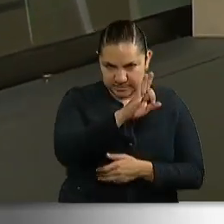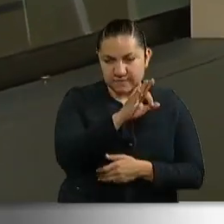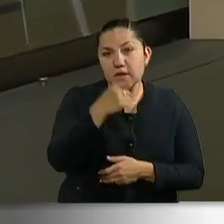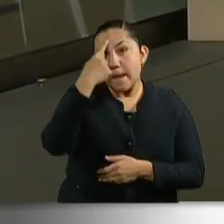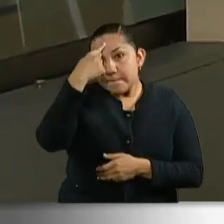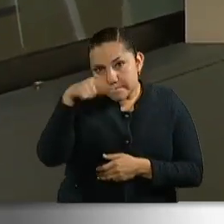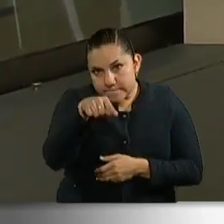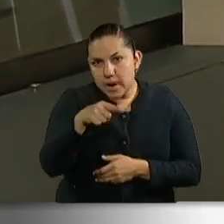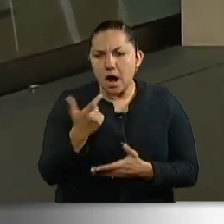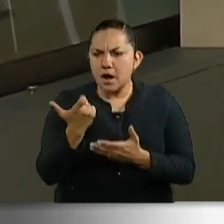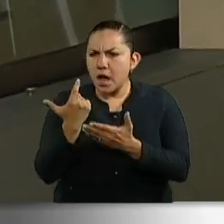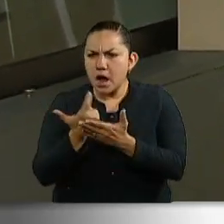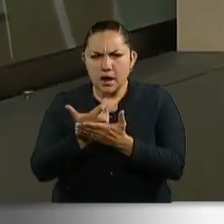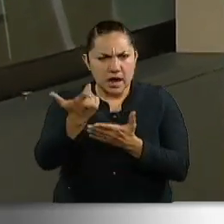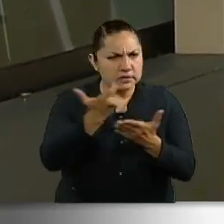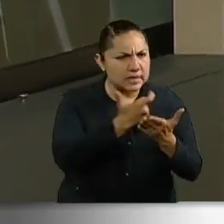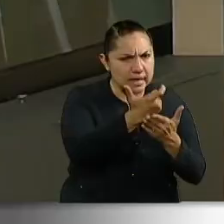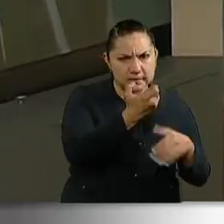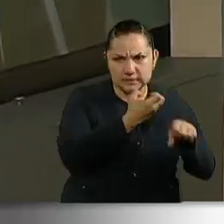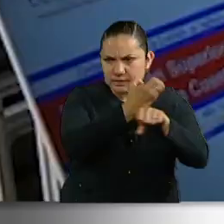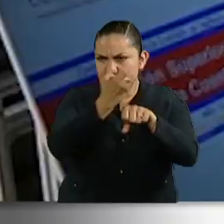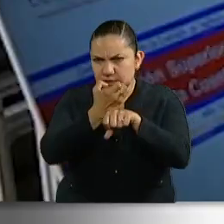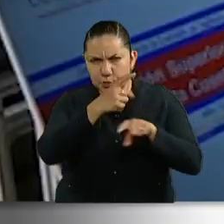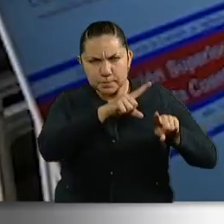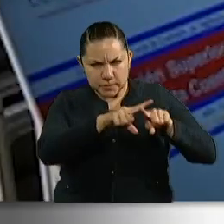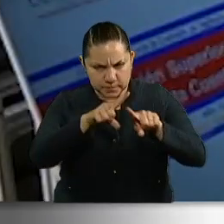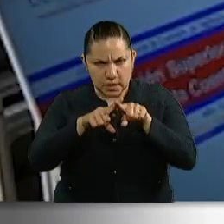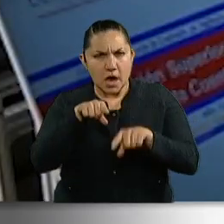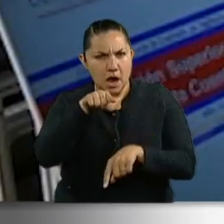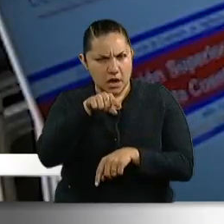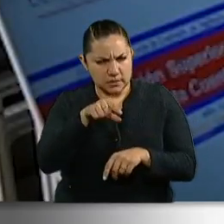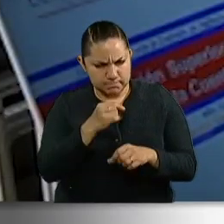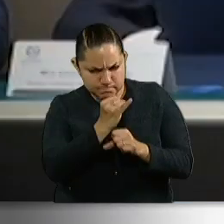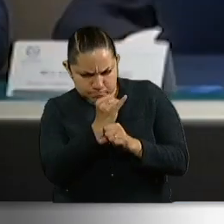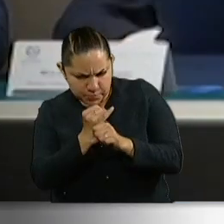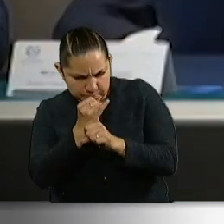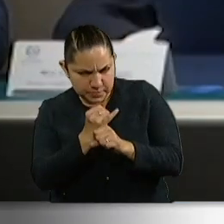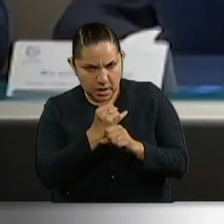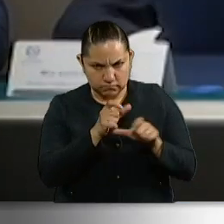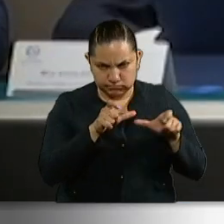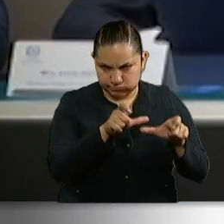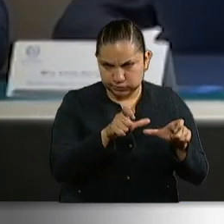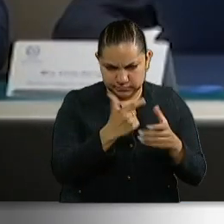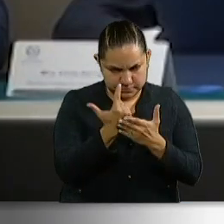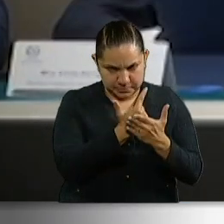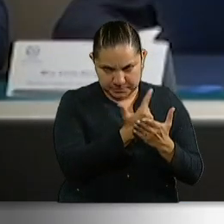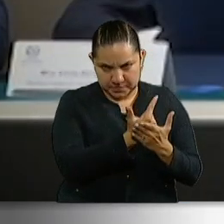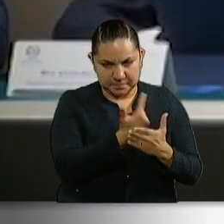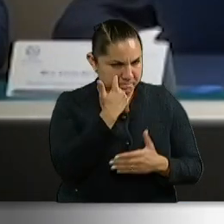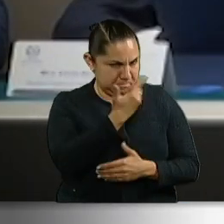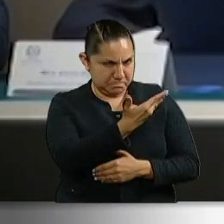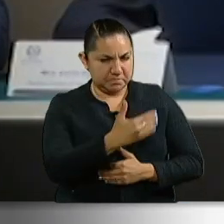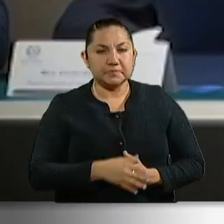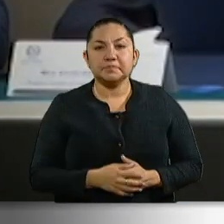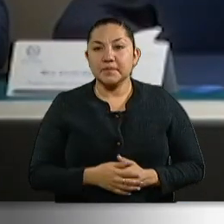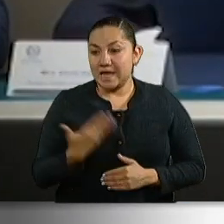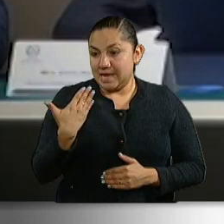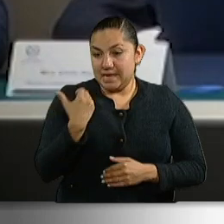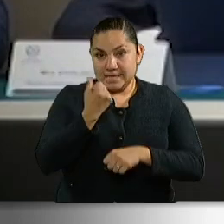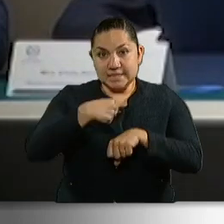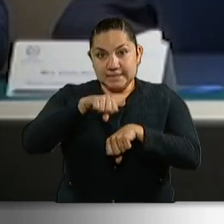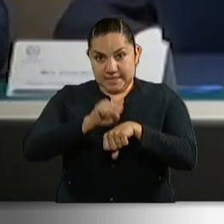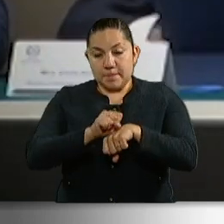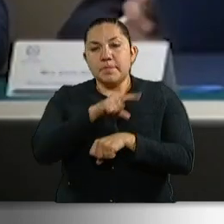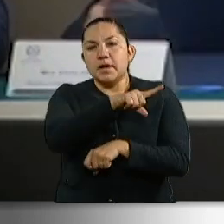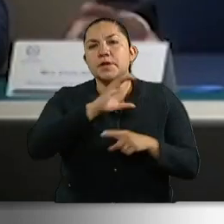gasto federalizado. Vamos a ver esta nota. Esta semana continuaron las reuniones de los diputados de la Comisión de Vigilancia de la